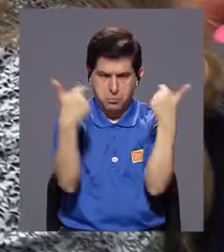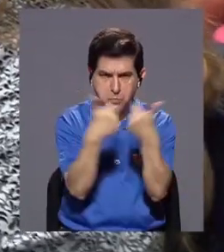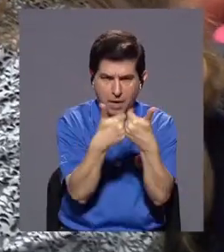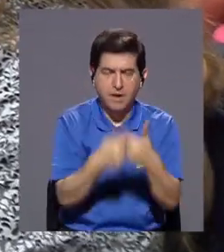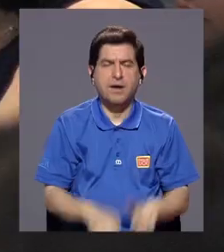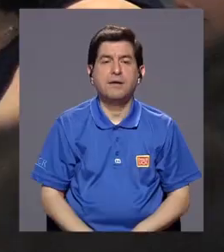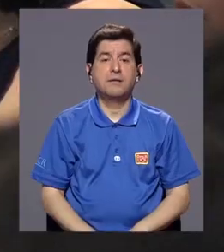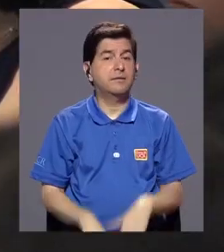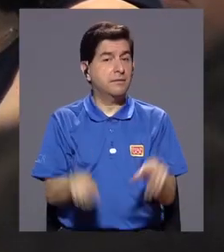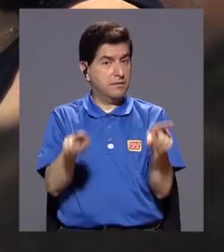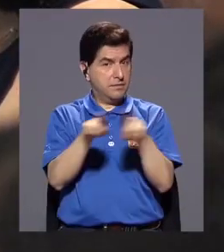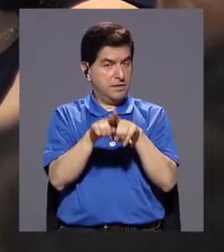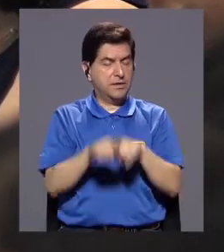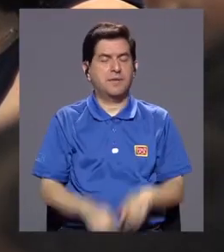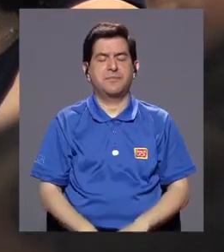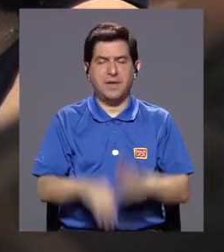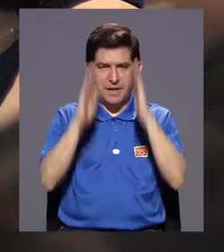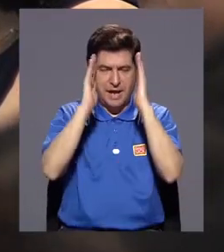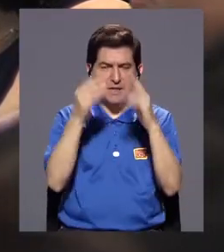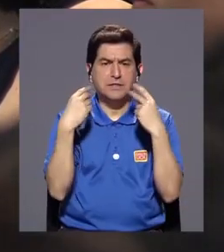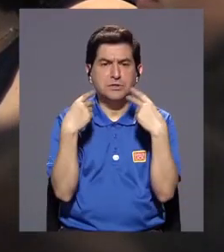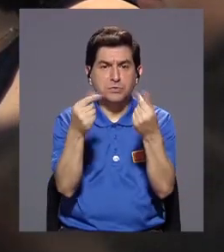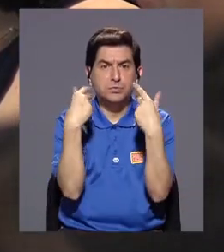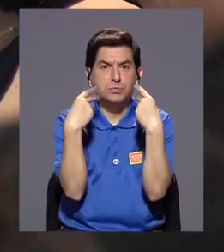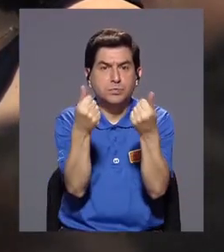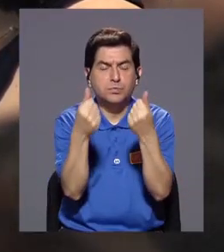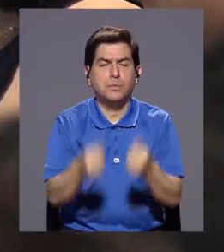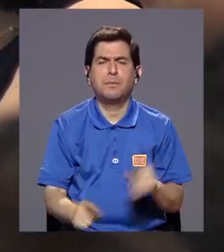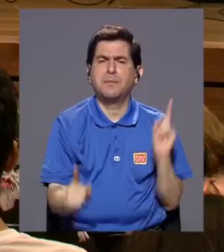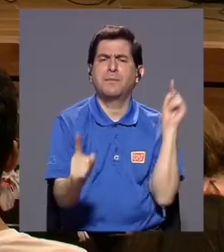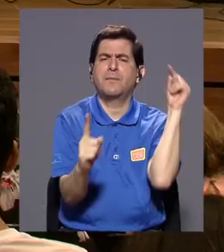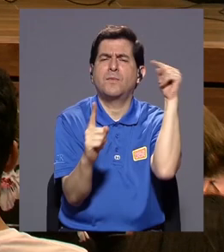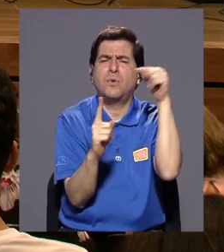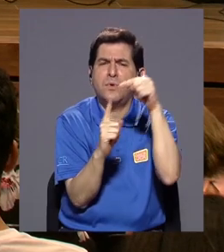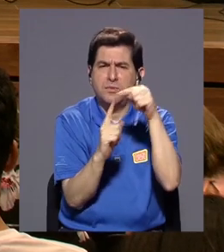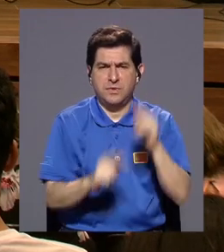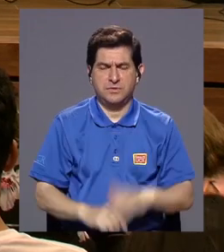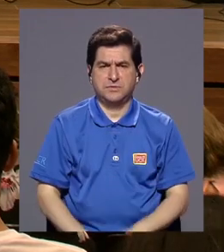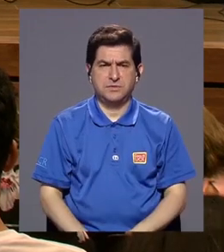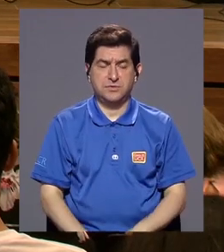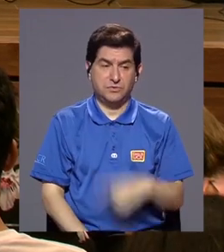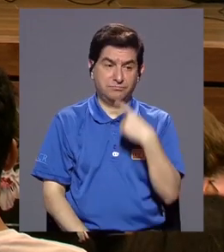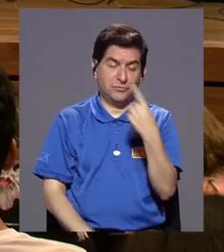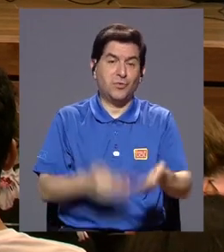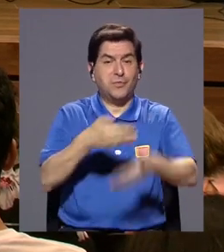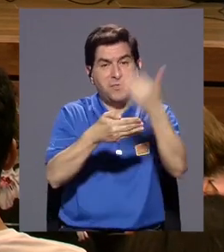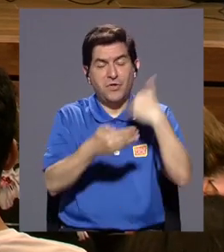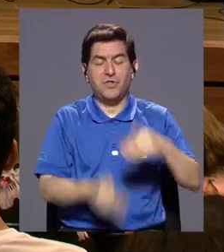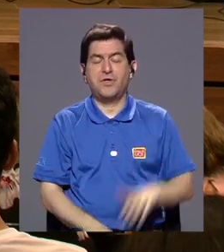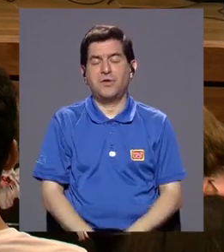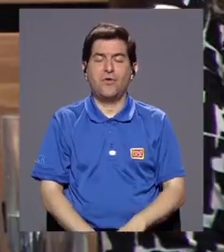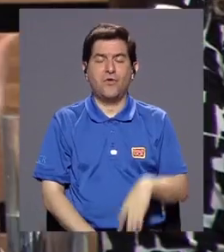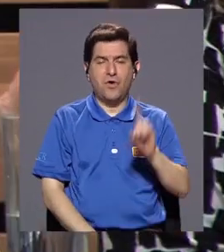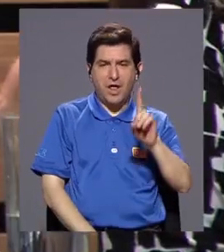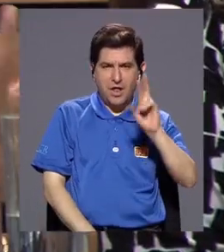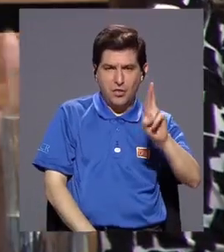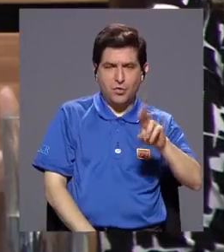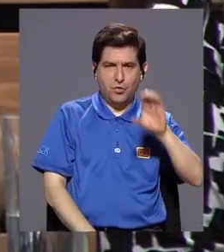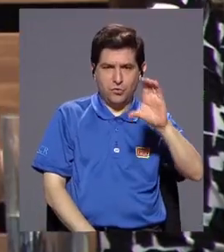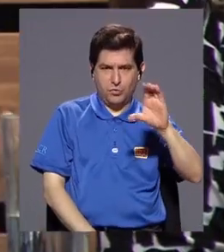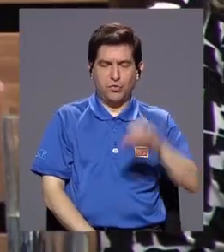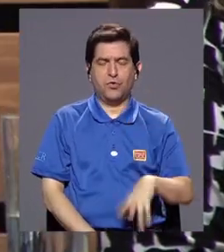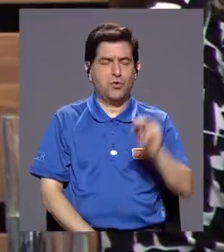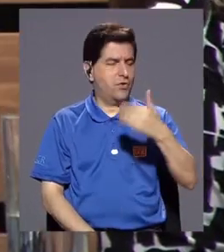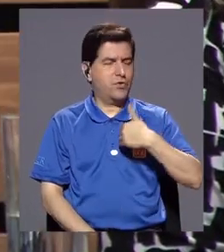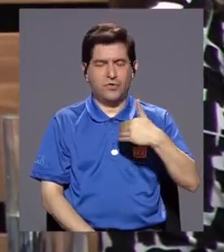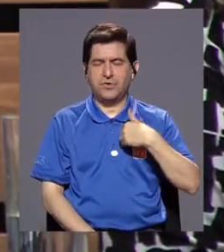tenemos una atención de urgencias que el propósito, aunque bien lo mencionaba el doctor Contreras, no es que tenemos